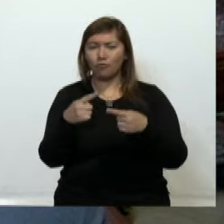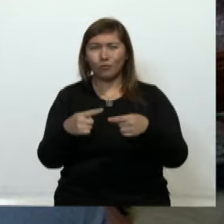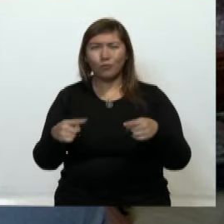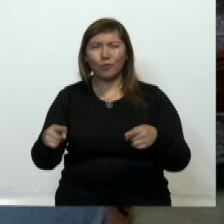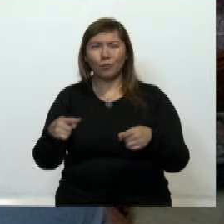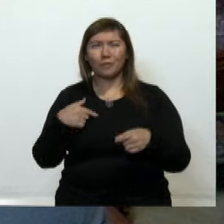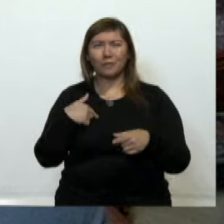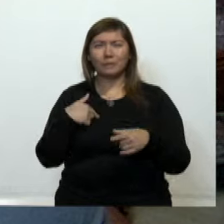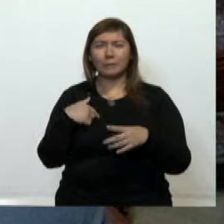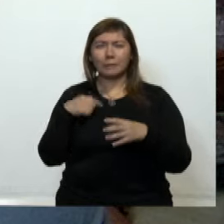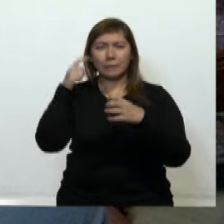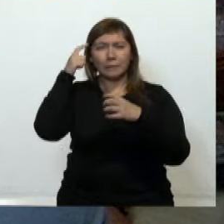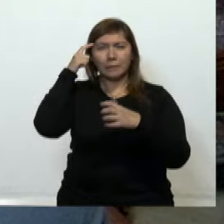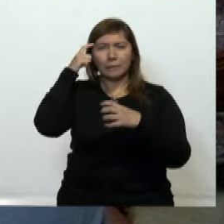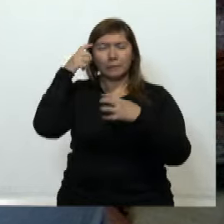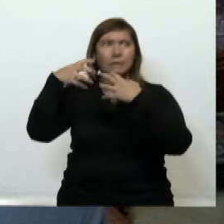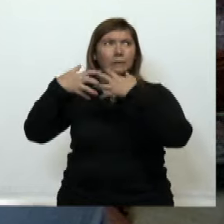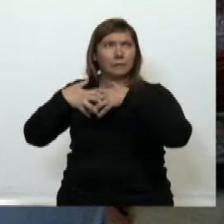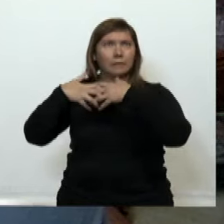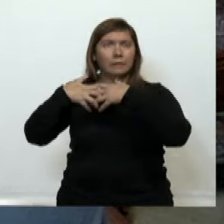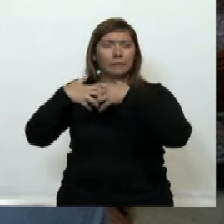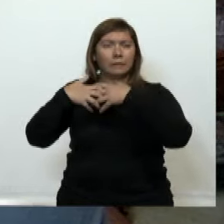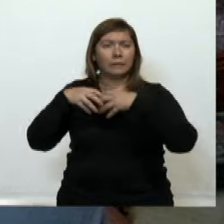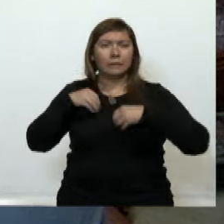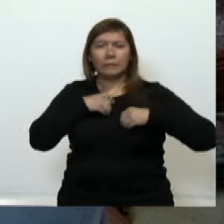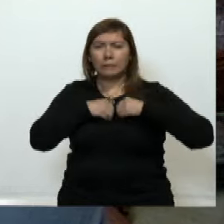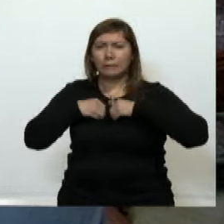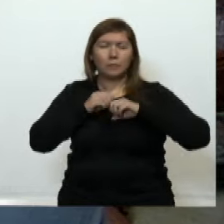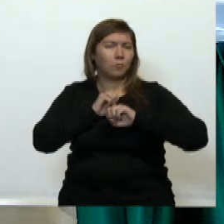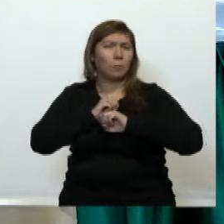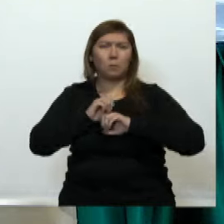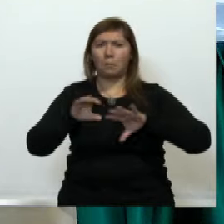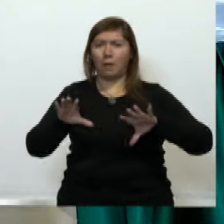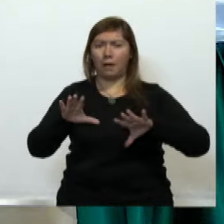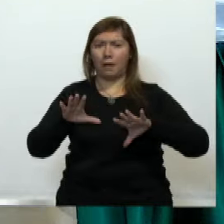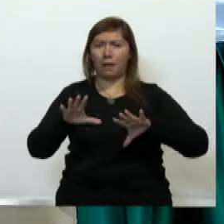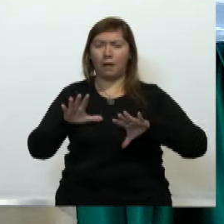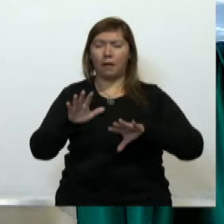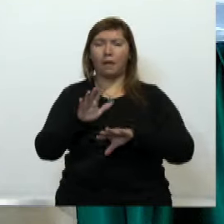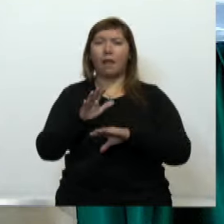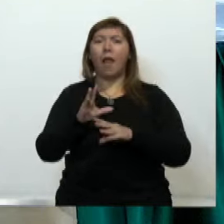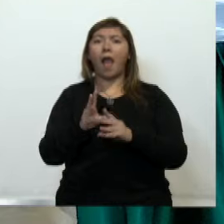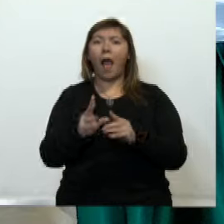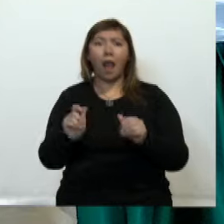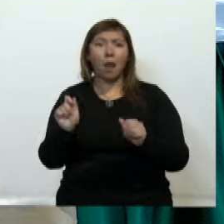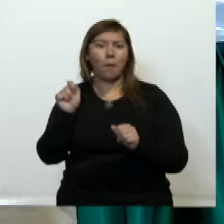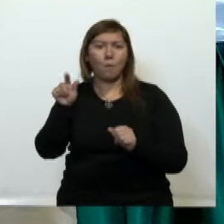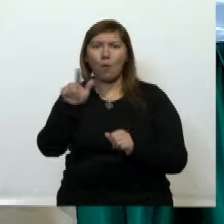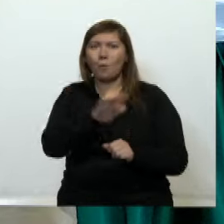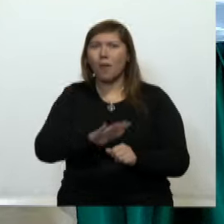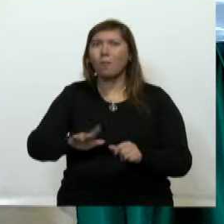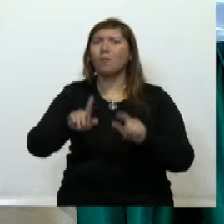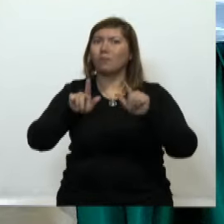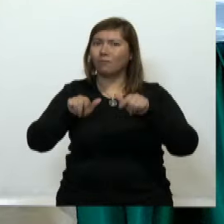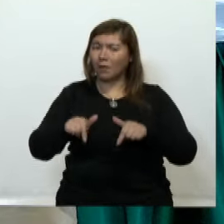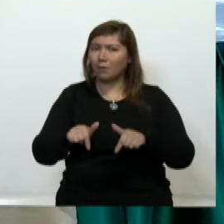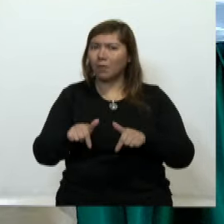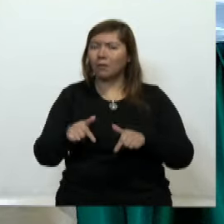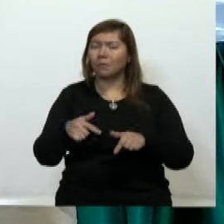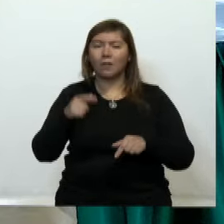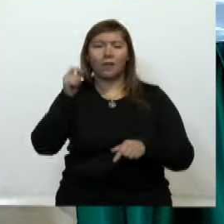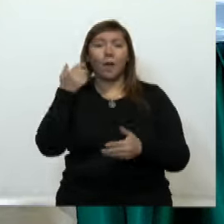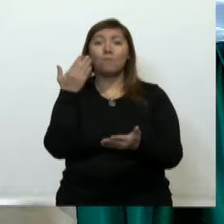carcomiendo internamente el alma de nuestro pueblo. Frente a la propuesta de Jesús de formar equipo, frente a la propuesta